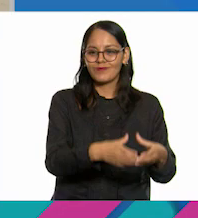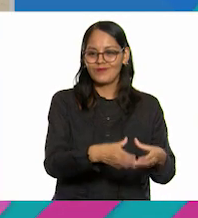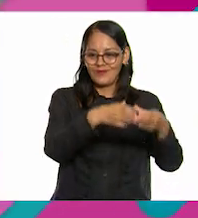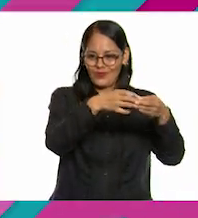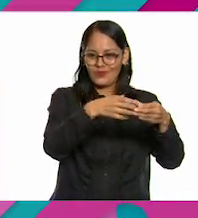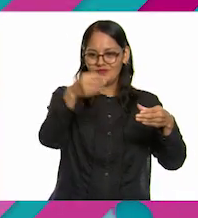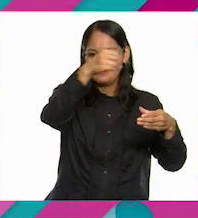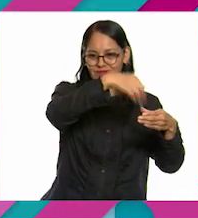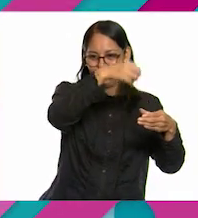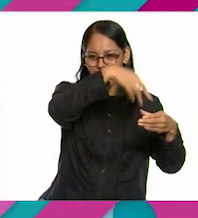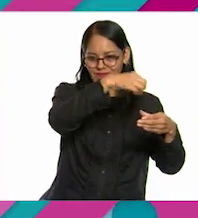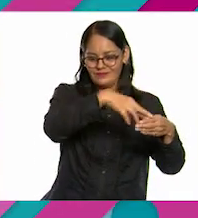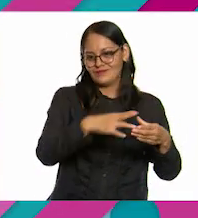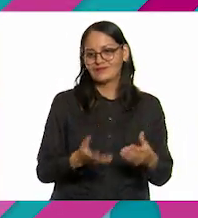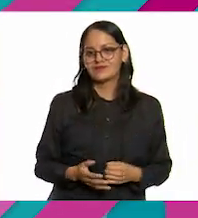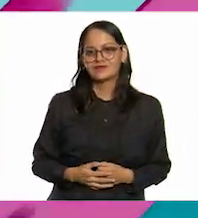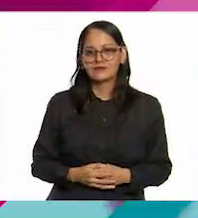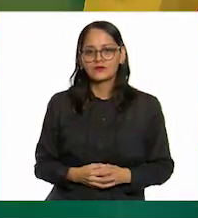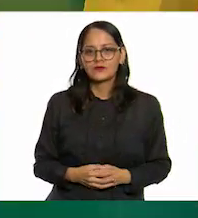desechos.